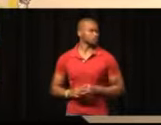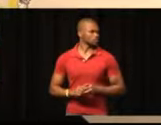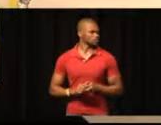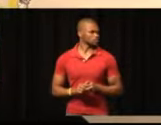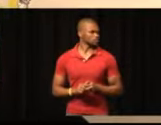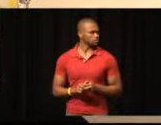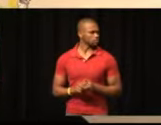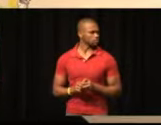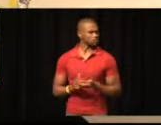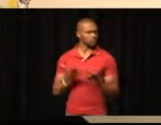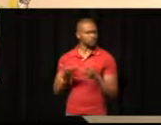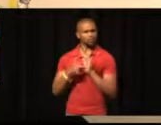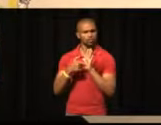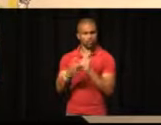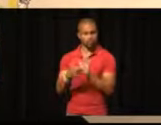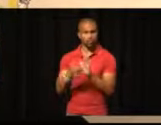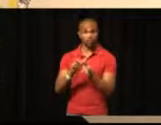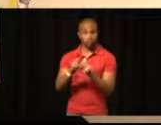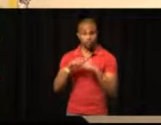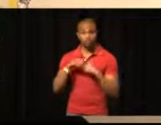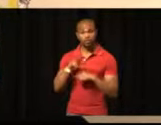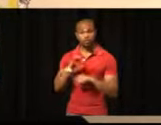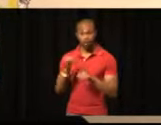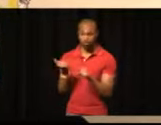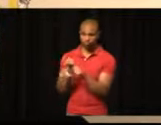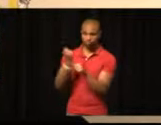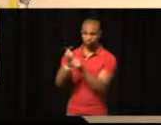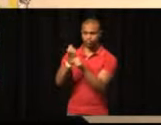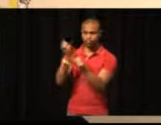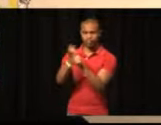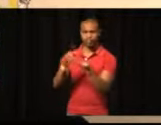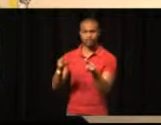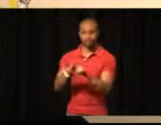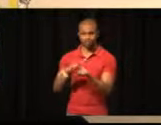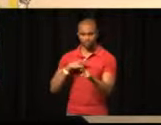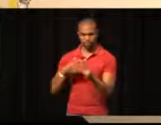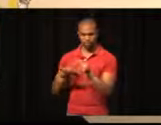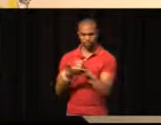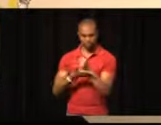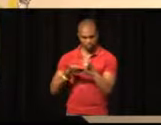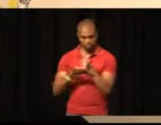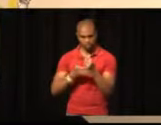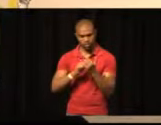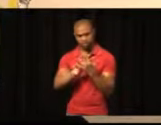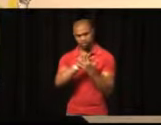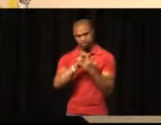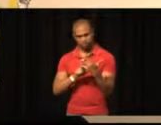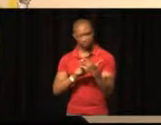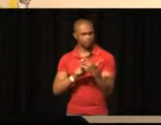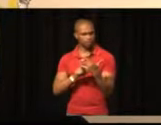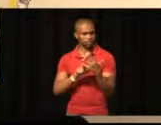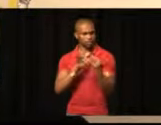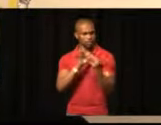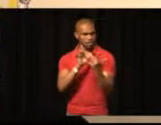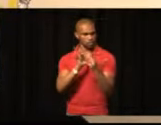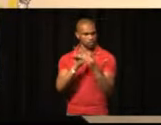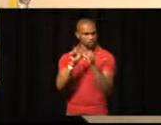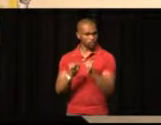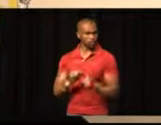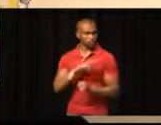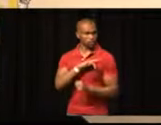ejerce, y estos indicadores, por lo tanto, van a ser construidos también con base en estos indicadores,